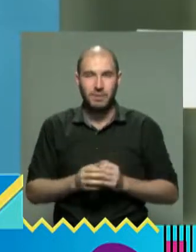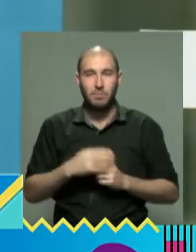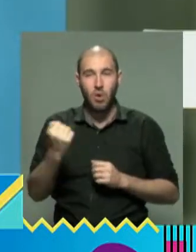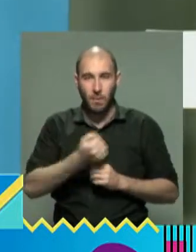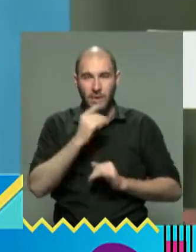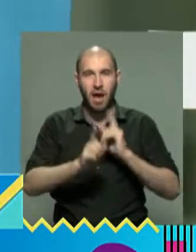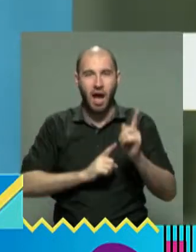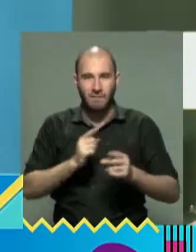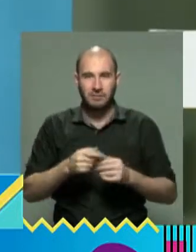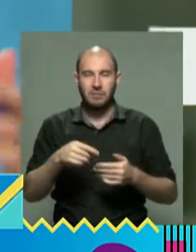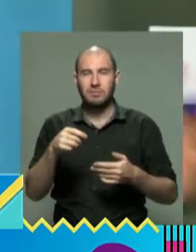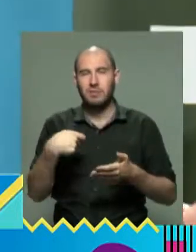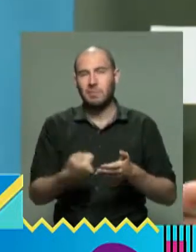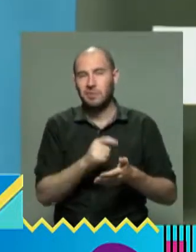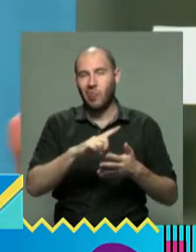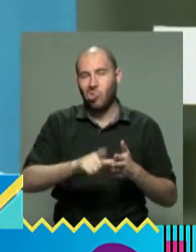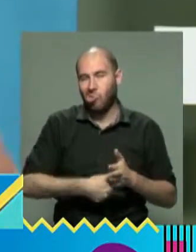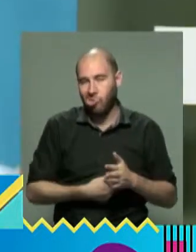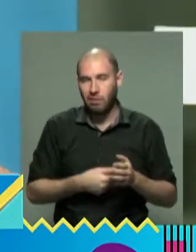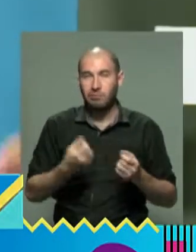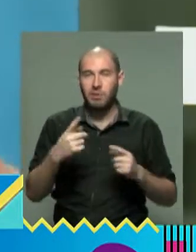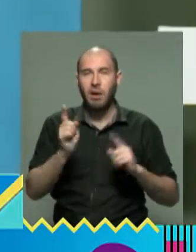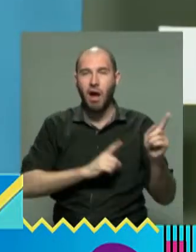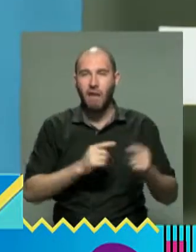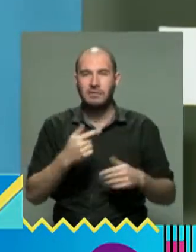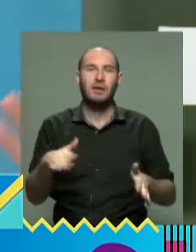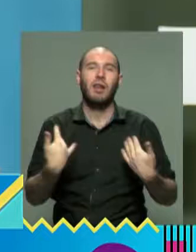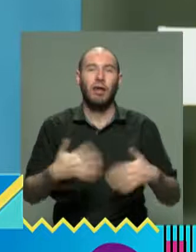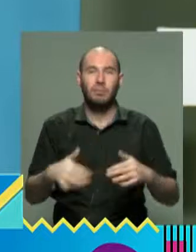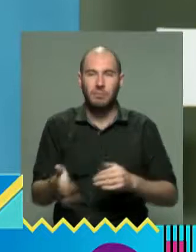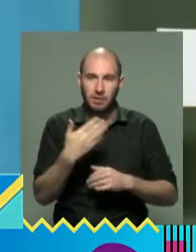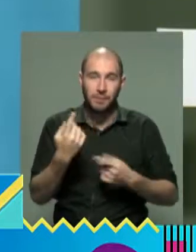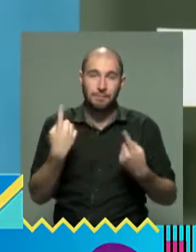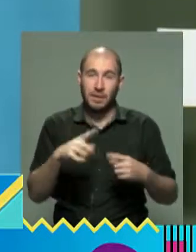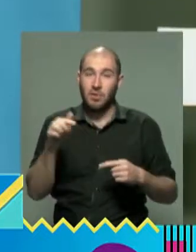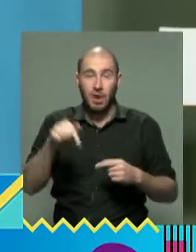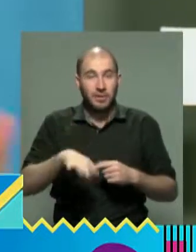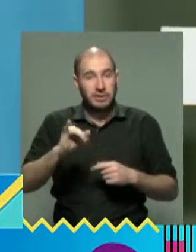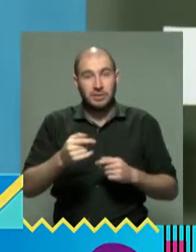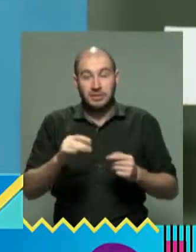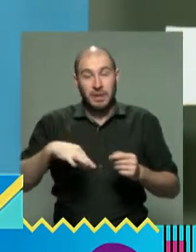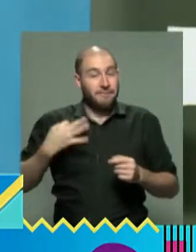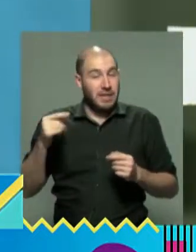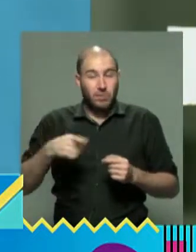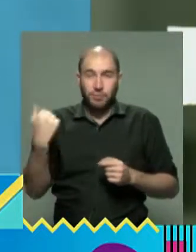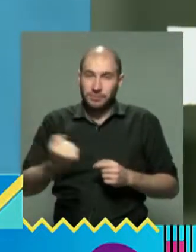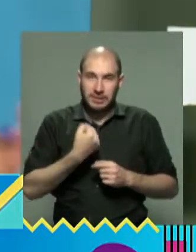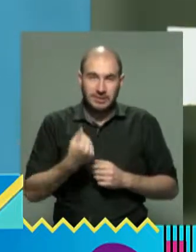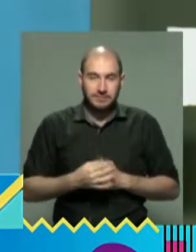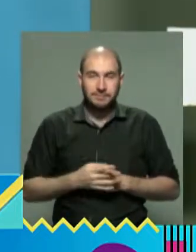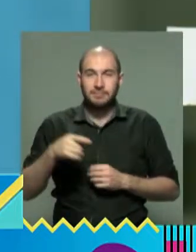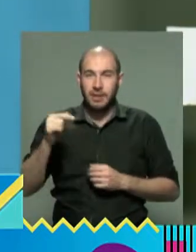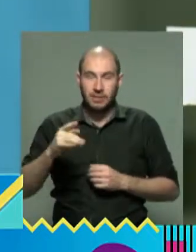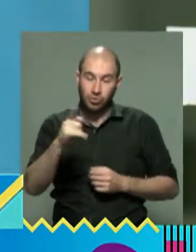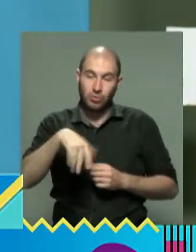que a veces es engorroso tener papeles, eso uno lo sabe, porque a veces se quiere sacar rápido el trámite, pero en este caso tiene que ver con la vida en sí mismo. Entonces, bueno, hay que